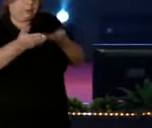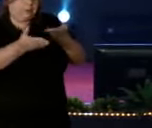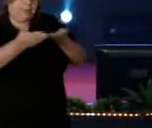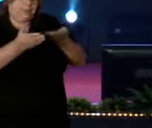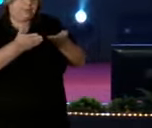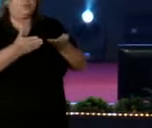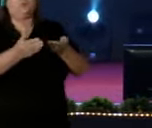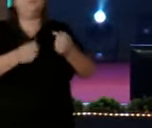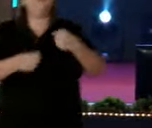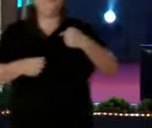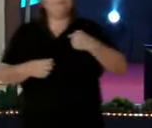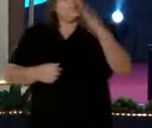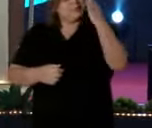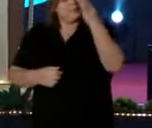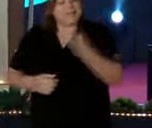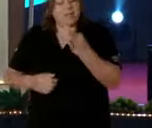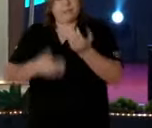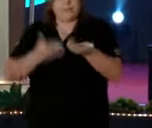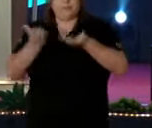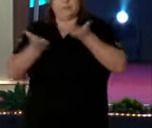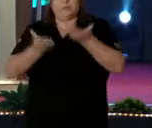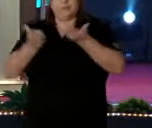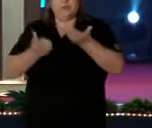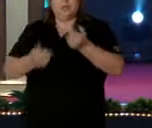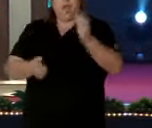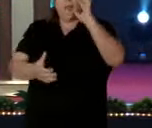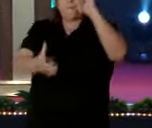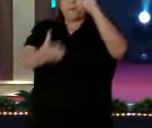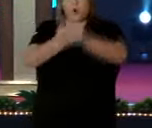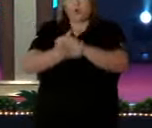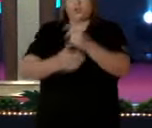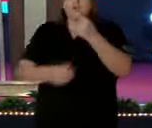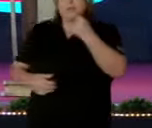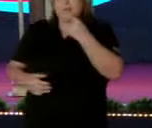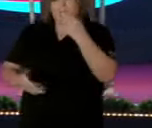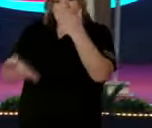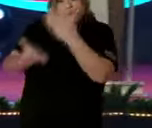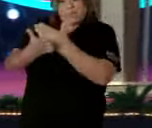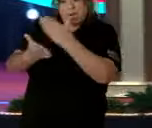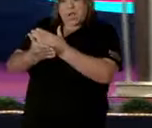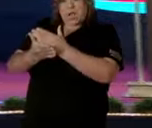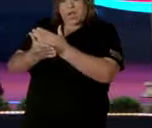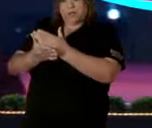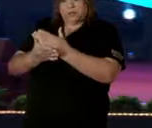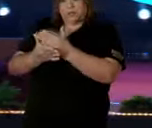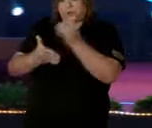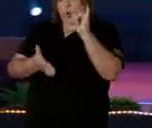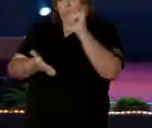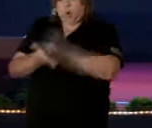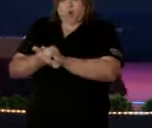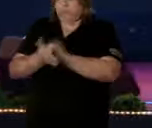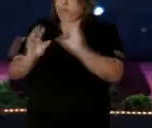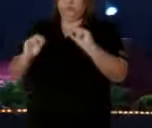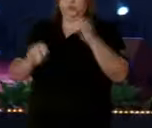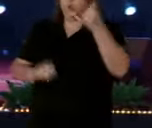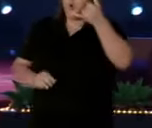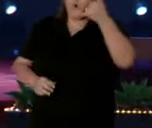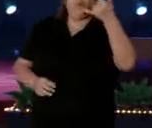de servir. Mi esposo a veces me dice, Wanda, ¿y tú vas a pagar el teléfono? Y yo dije, no, porque yo estoy on call.